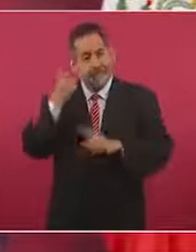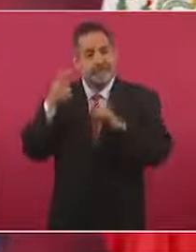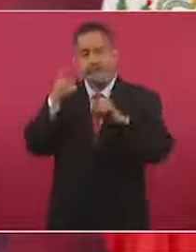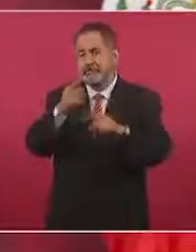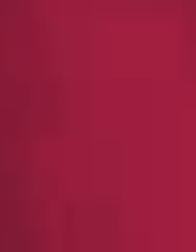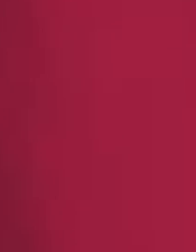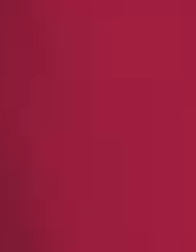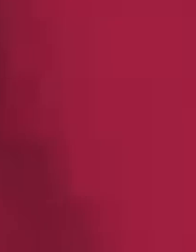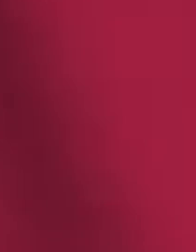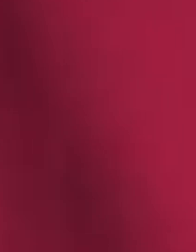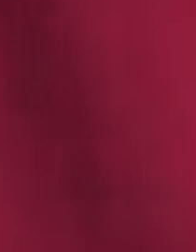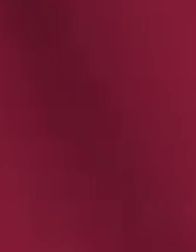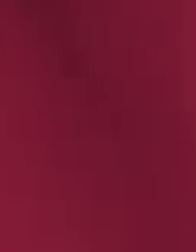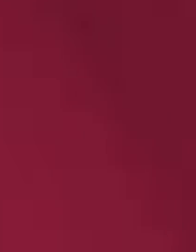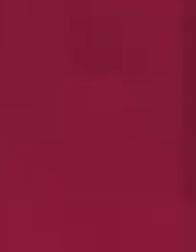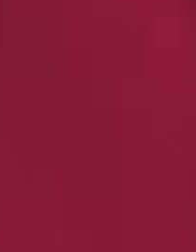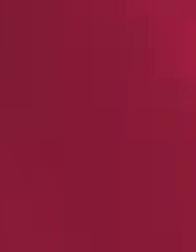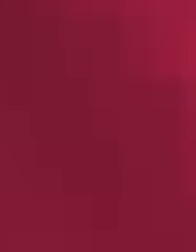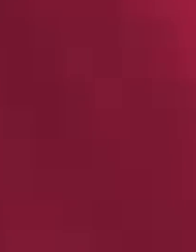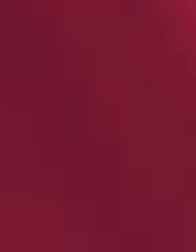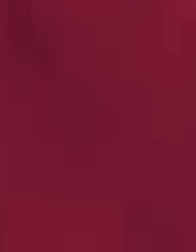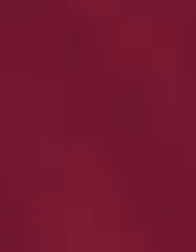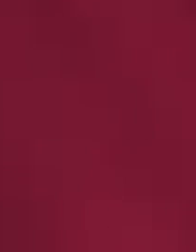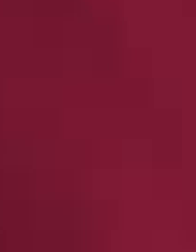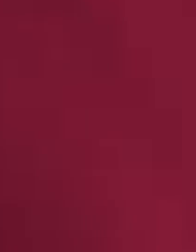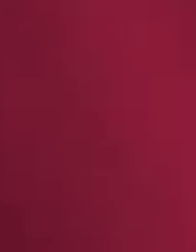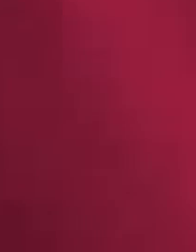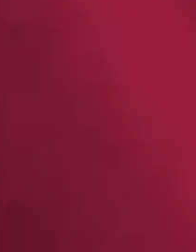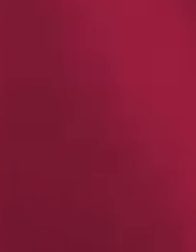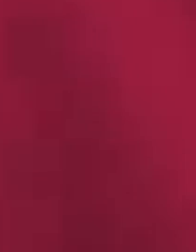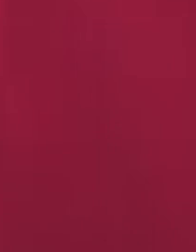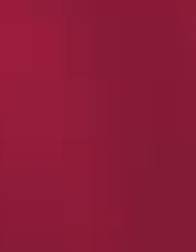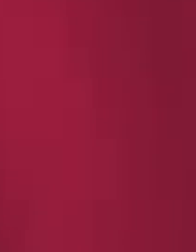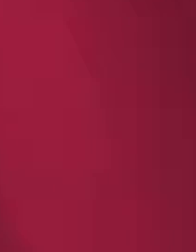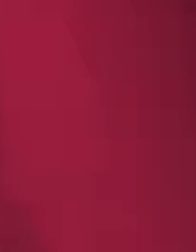principal. Gobierno de México.